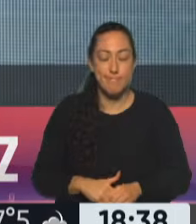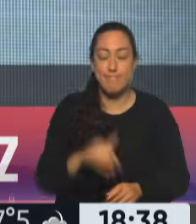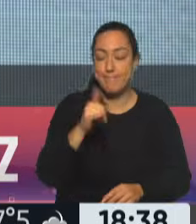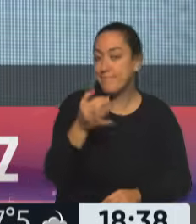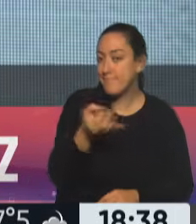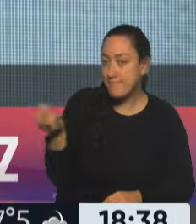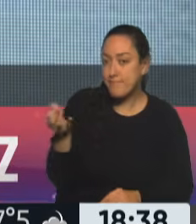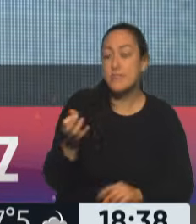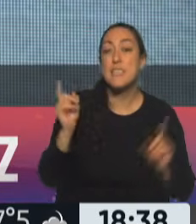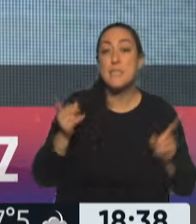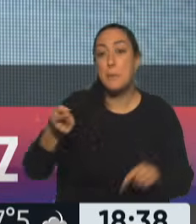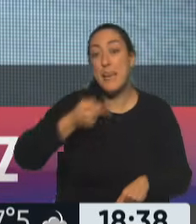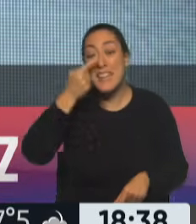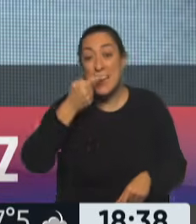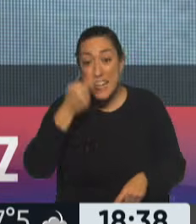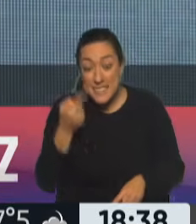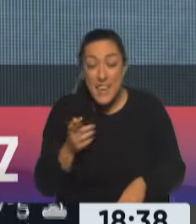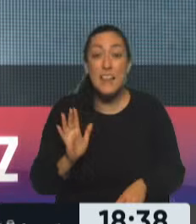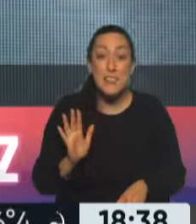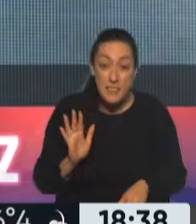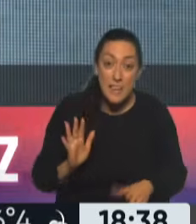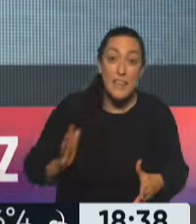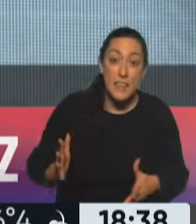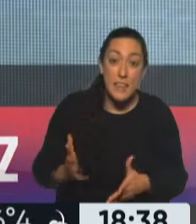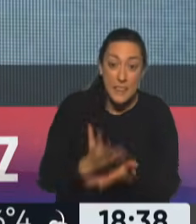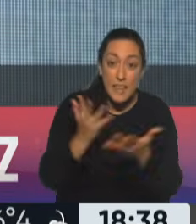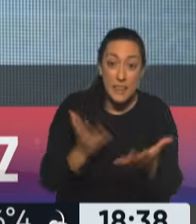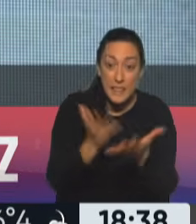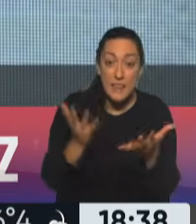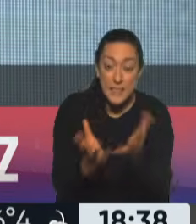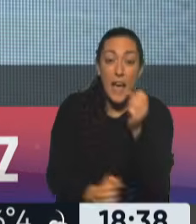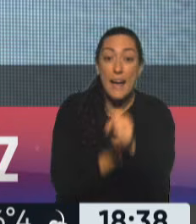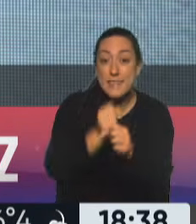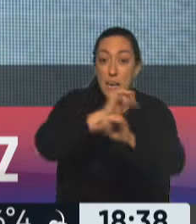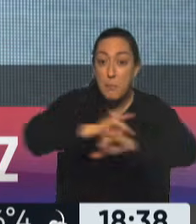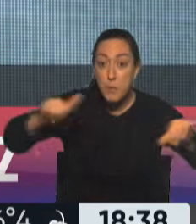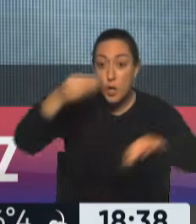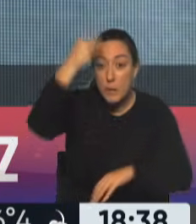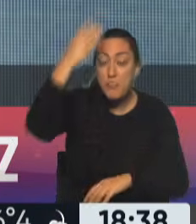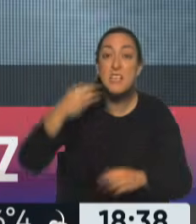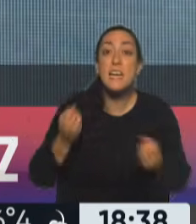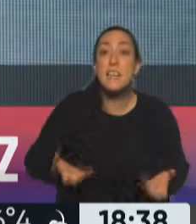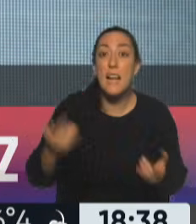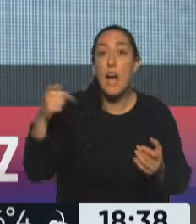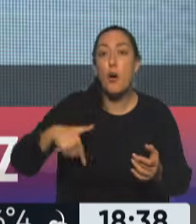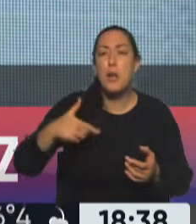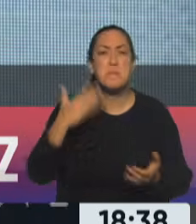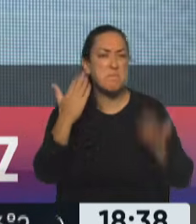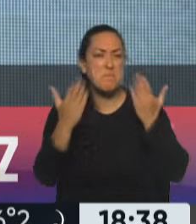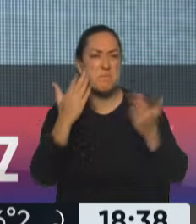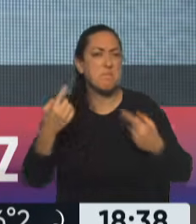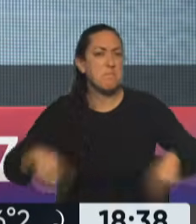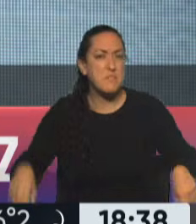interesante va a ser cómo se van a dar justamente estos días hasta que se dé la proclamación oficial. Porque, ¿qué se mira ahora? Está un poquito más